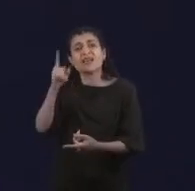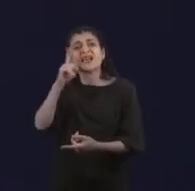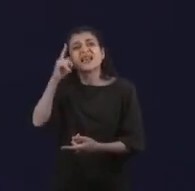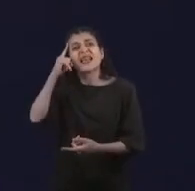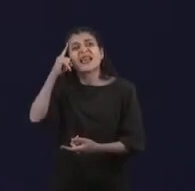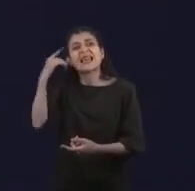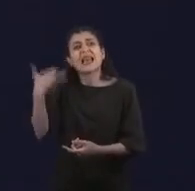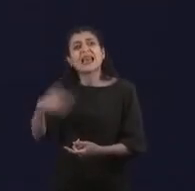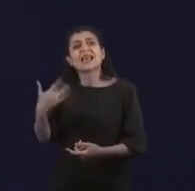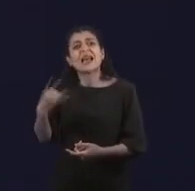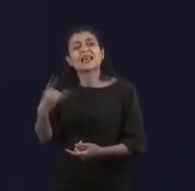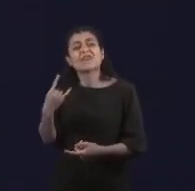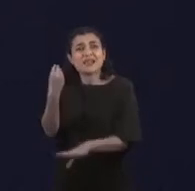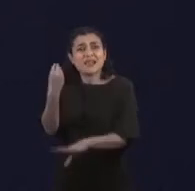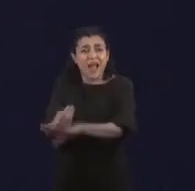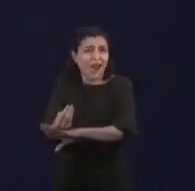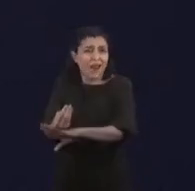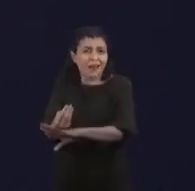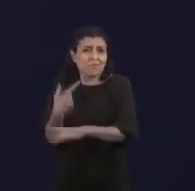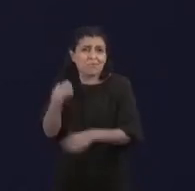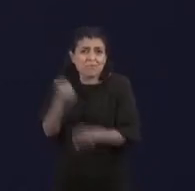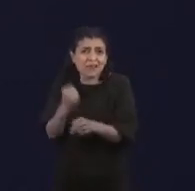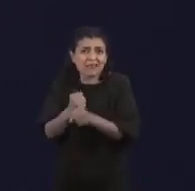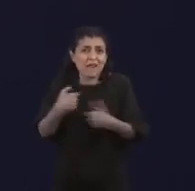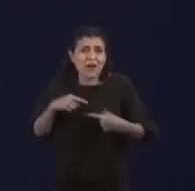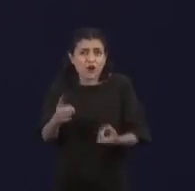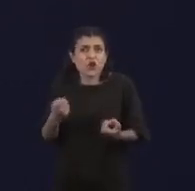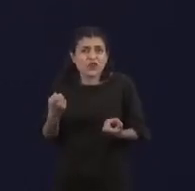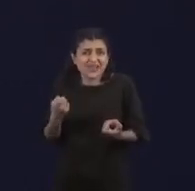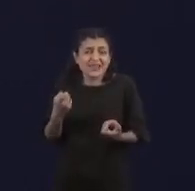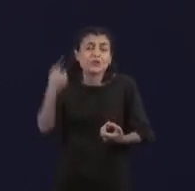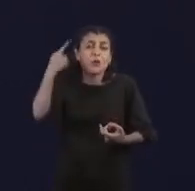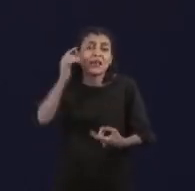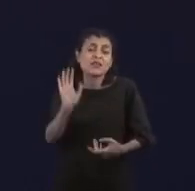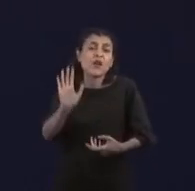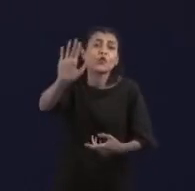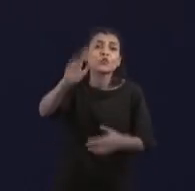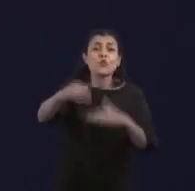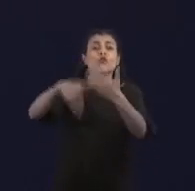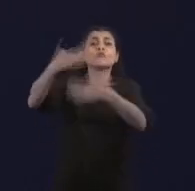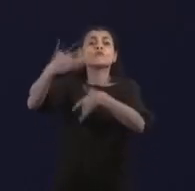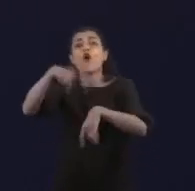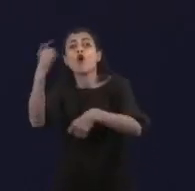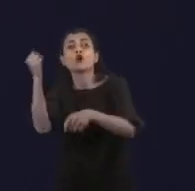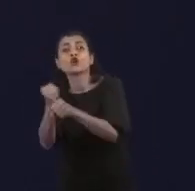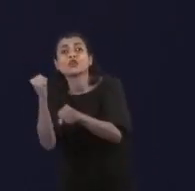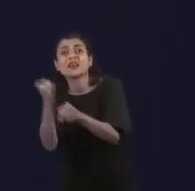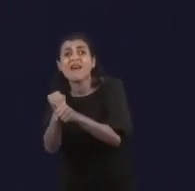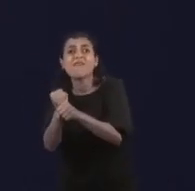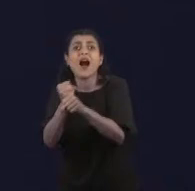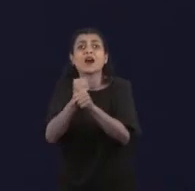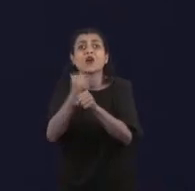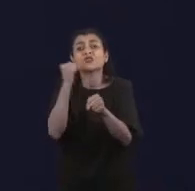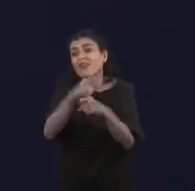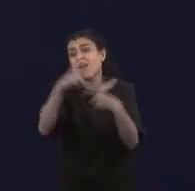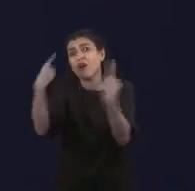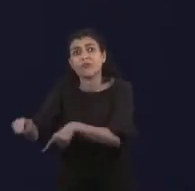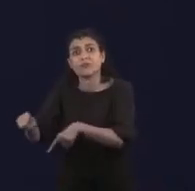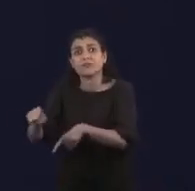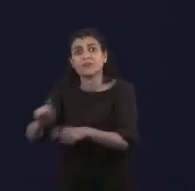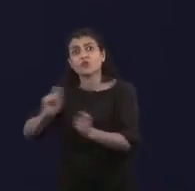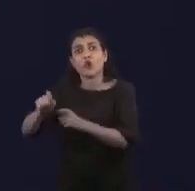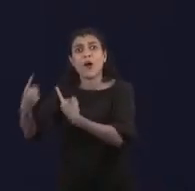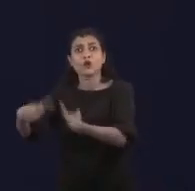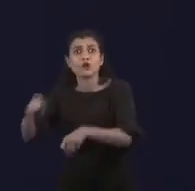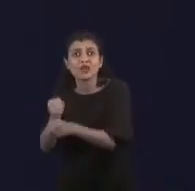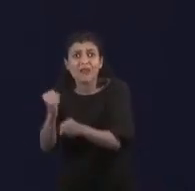necesario mi lugar. Y bueno, y probablemente el día de mañana me encuentre detrás del mantenimiento, el soporte o el desarrollo de la inteligencia